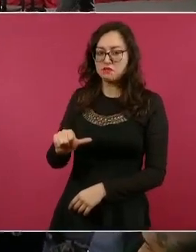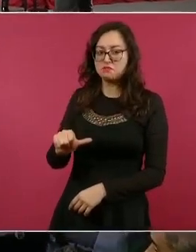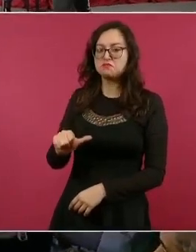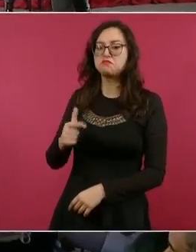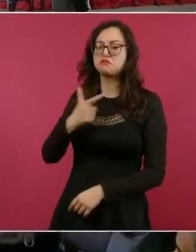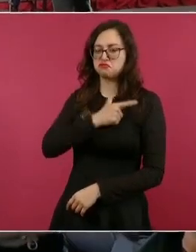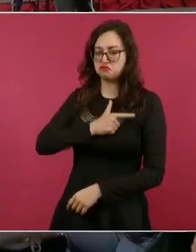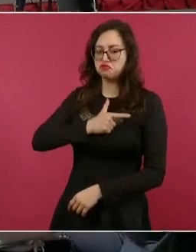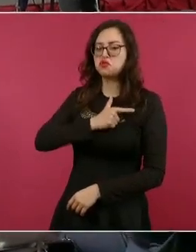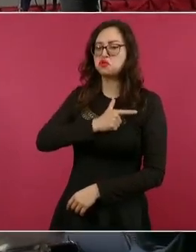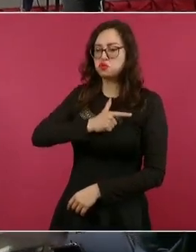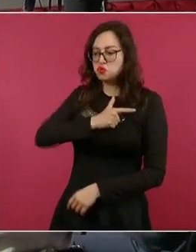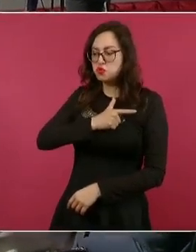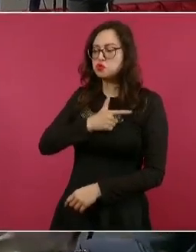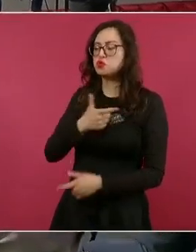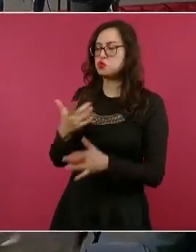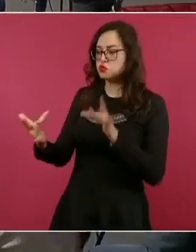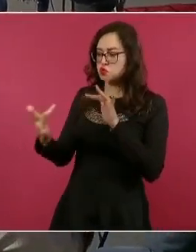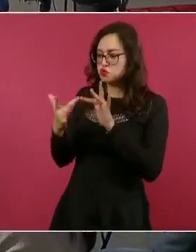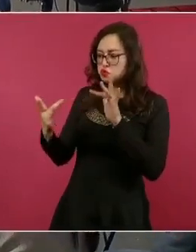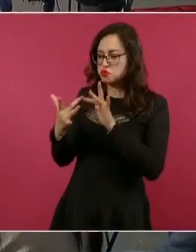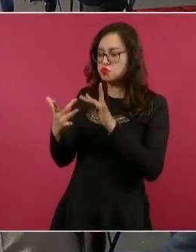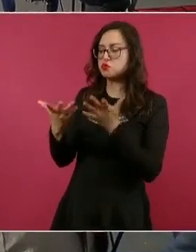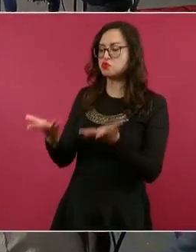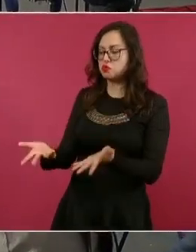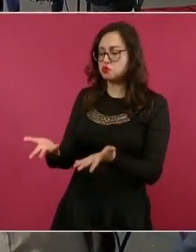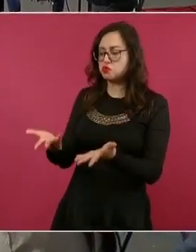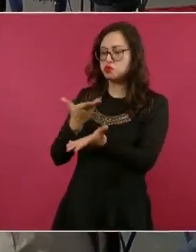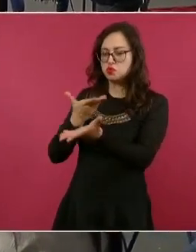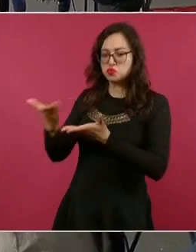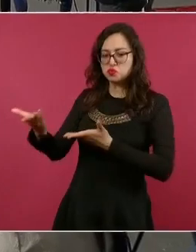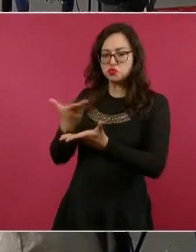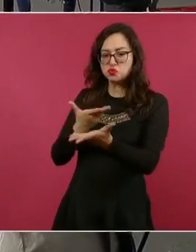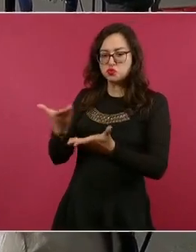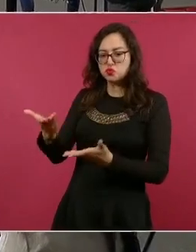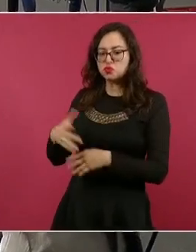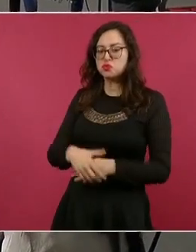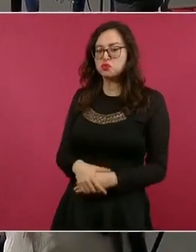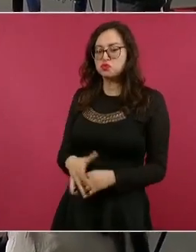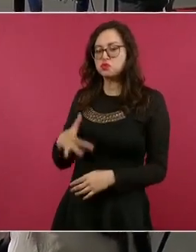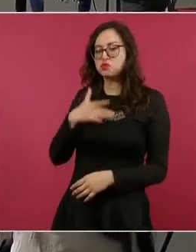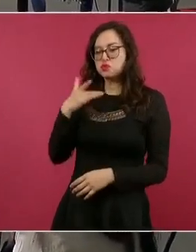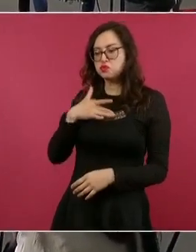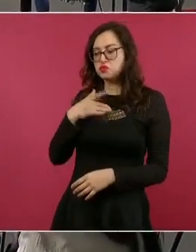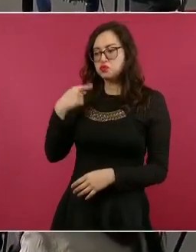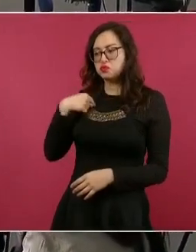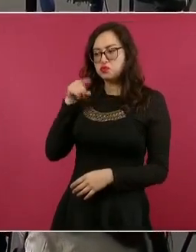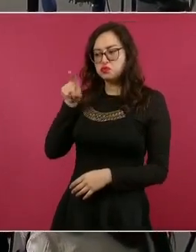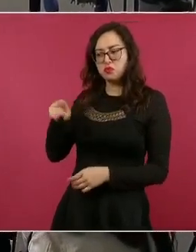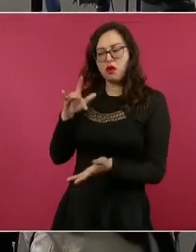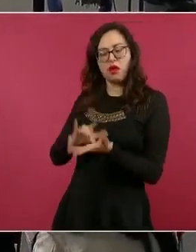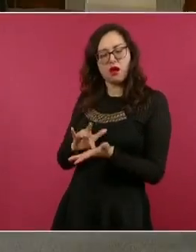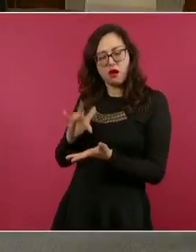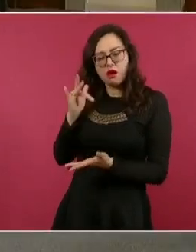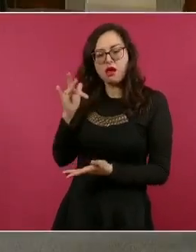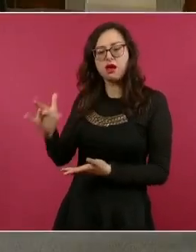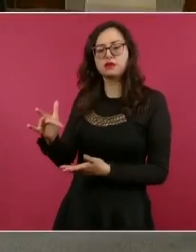escucharte, expresar nuestro agradecimiento por la